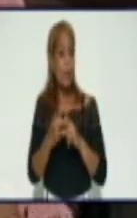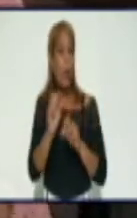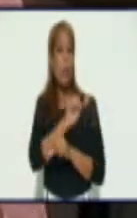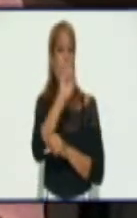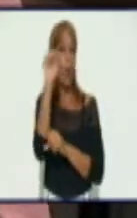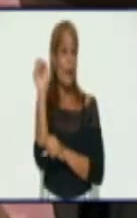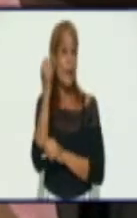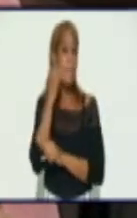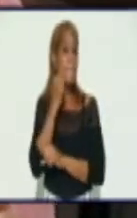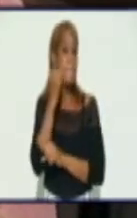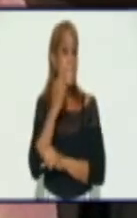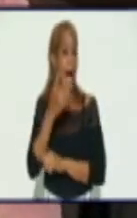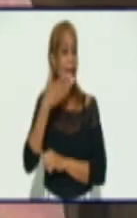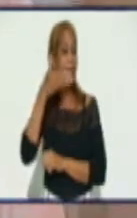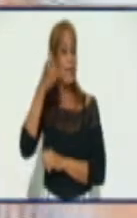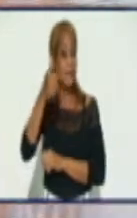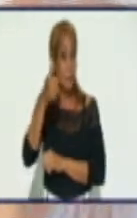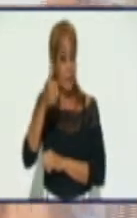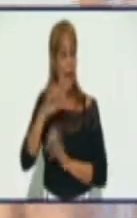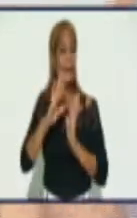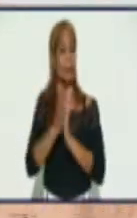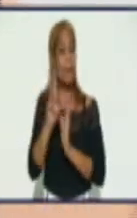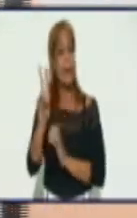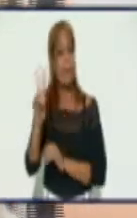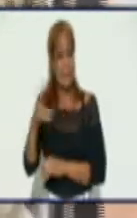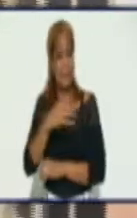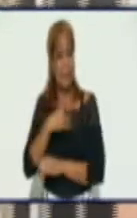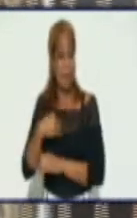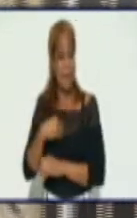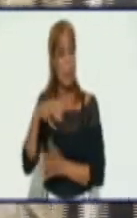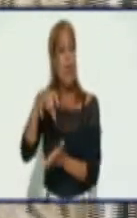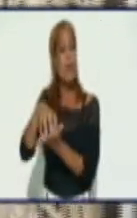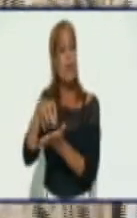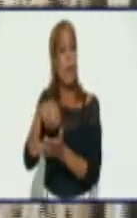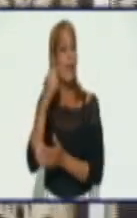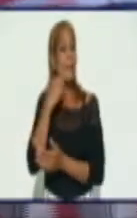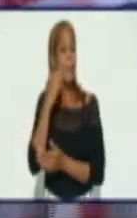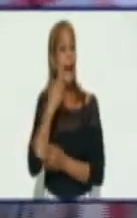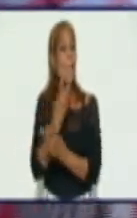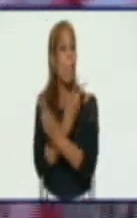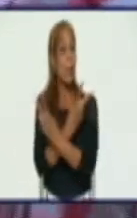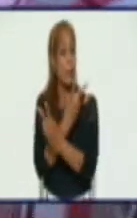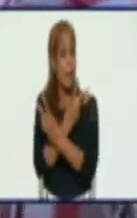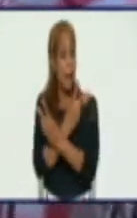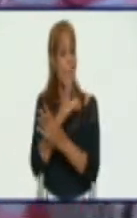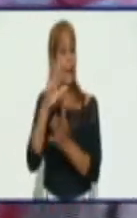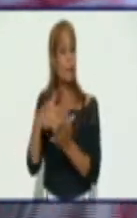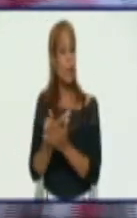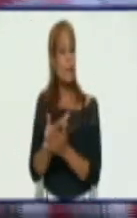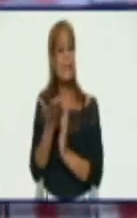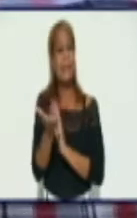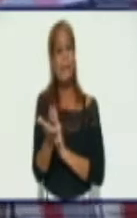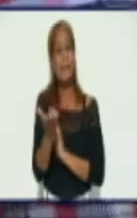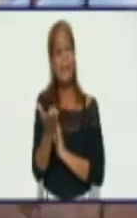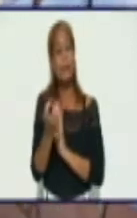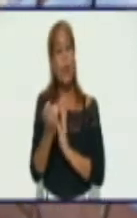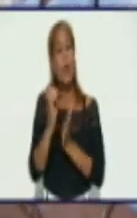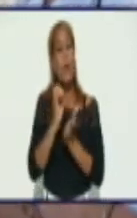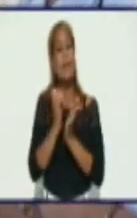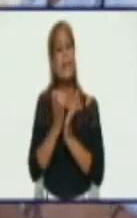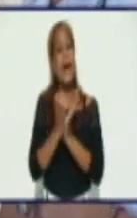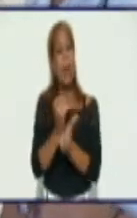intencionalidad en la efectividad de la pesquisa en los lugares de mayor riesgo. Se está pidiendo también la colaboración de casi todo el personal,